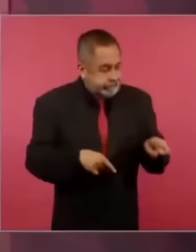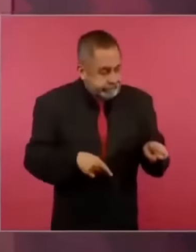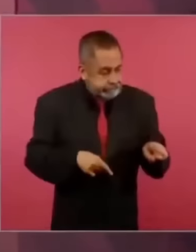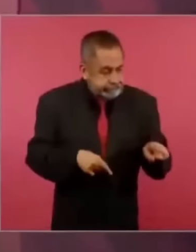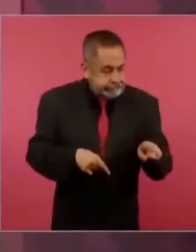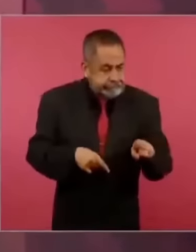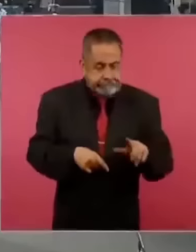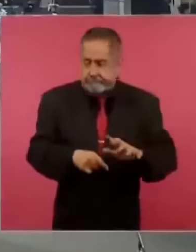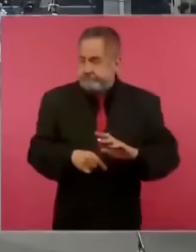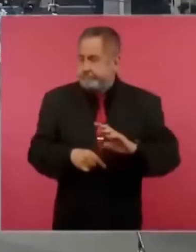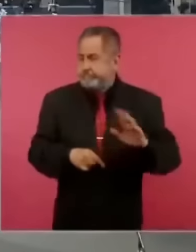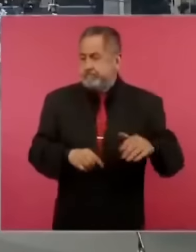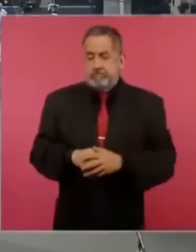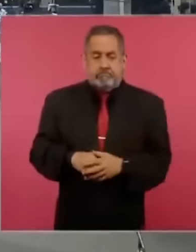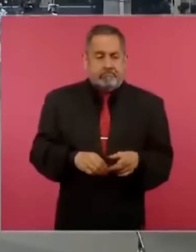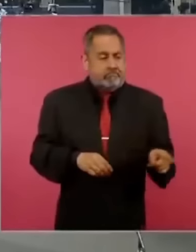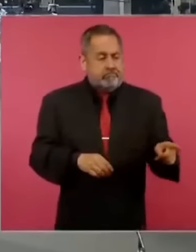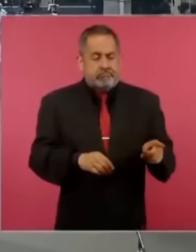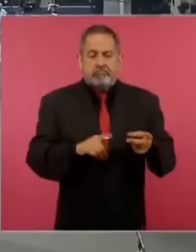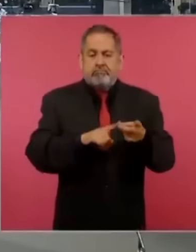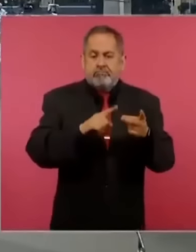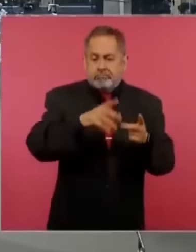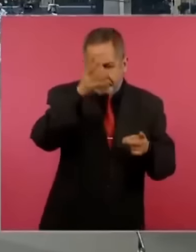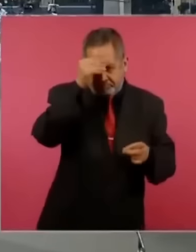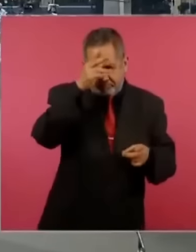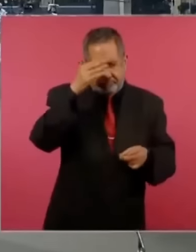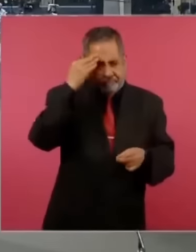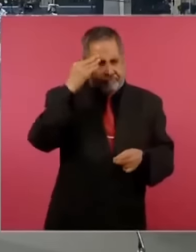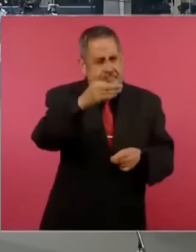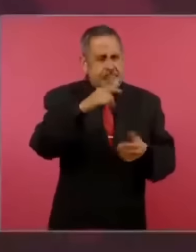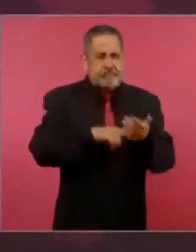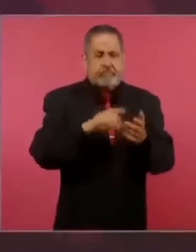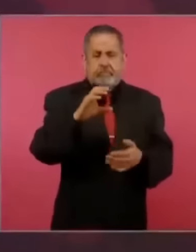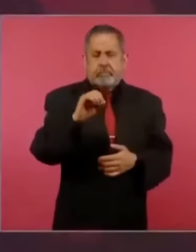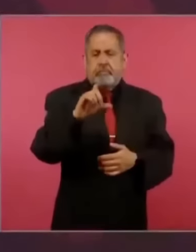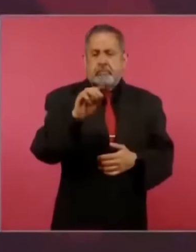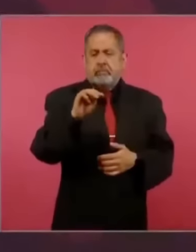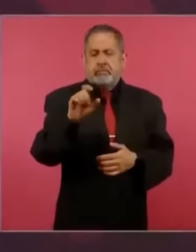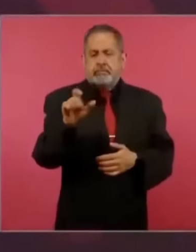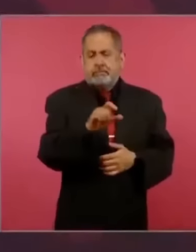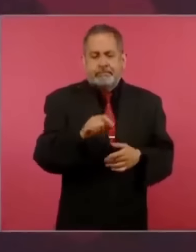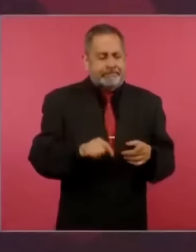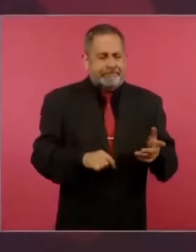periodistas formados en el colegio de